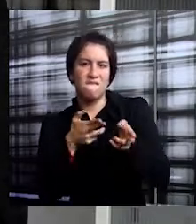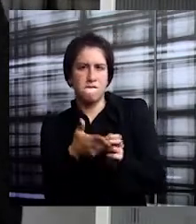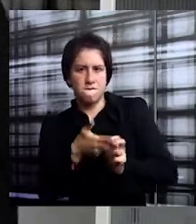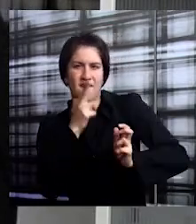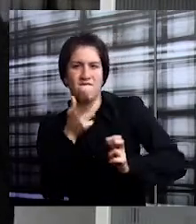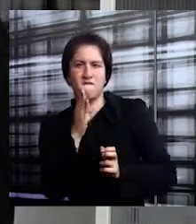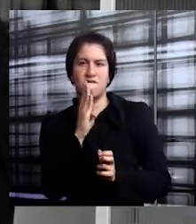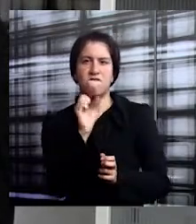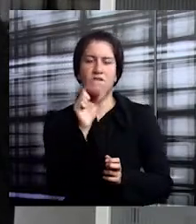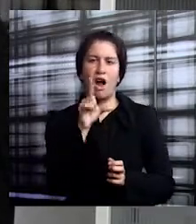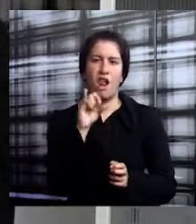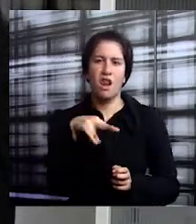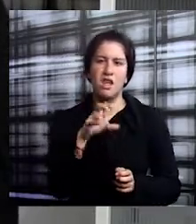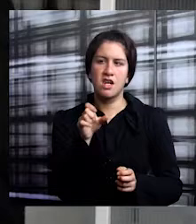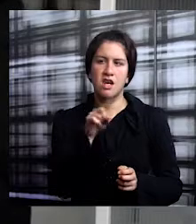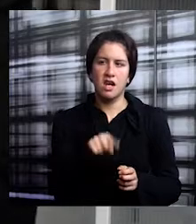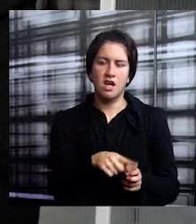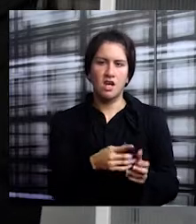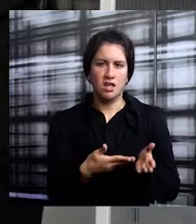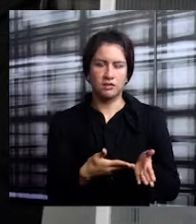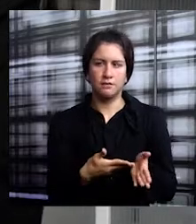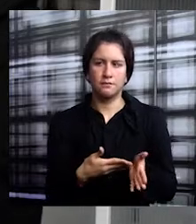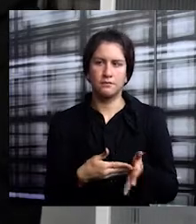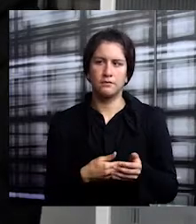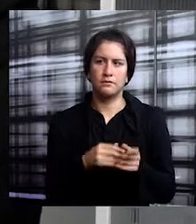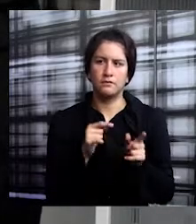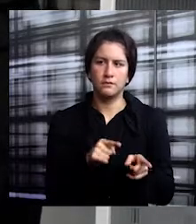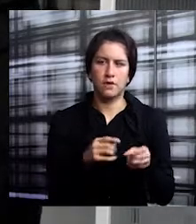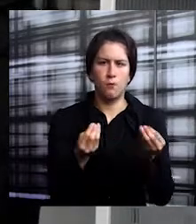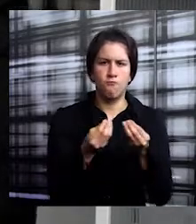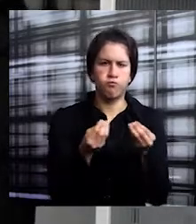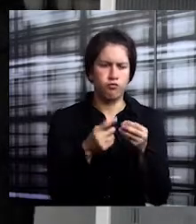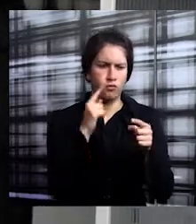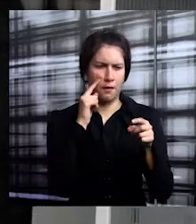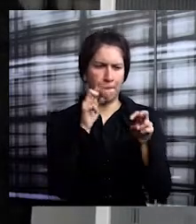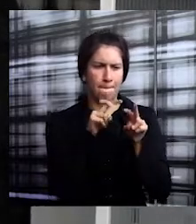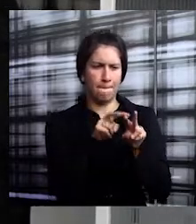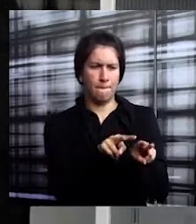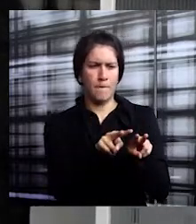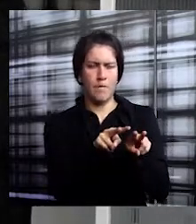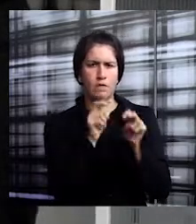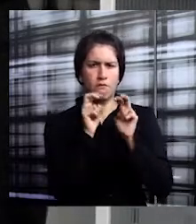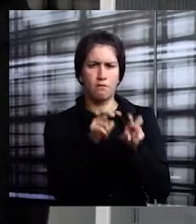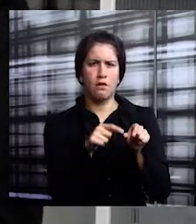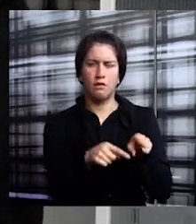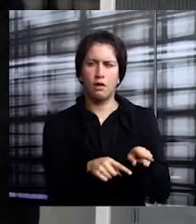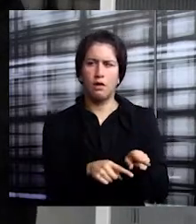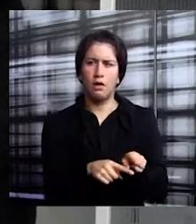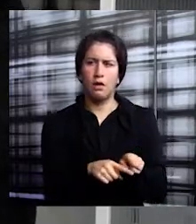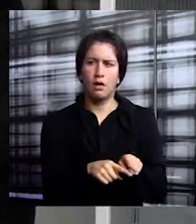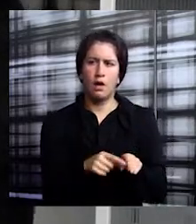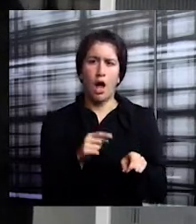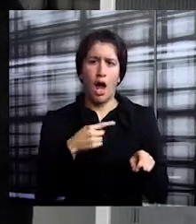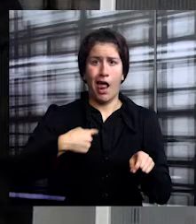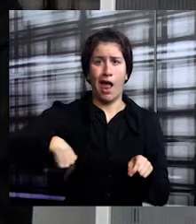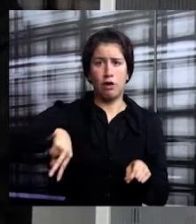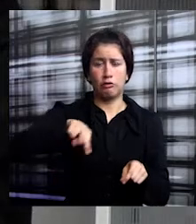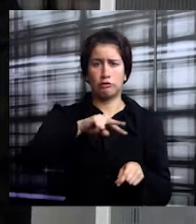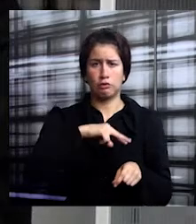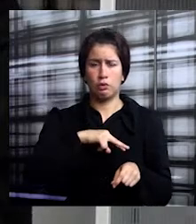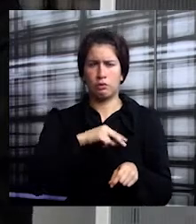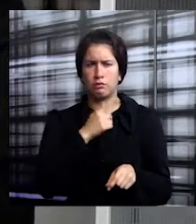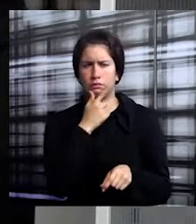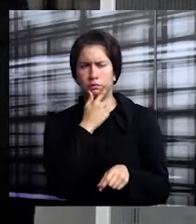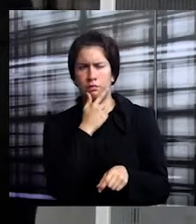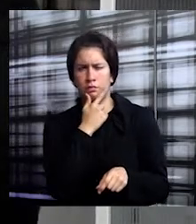Valparaíso, en muchos medios aparece efectivamente, se dejó sin efecto, pero a nosotros nos surge la inquietud. De hecho,